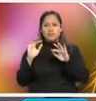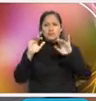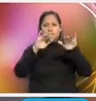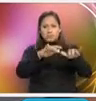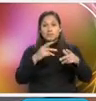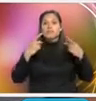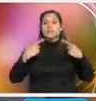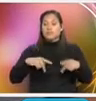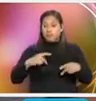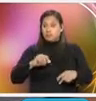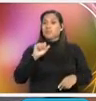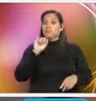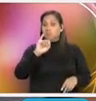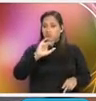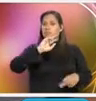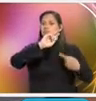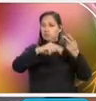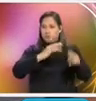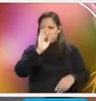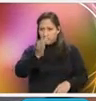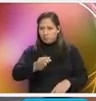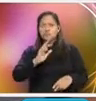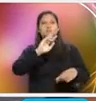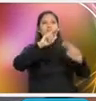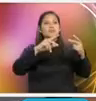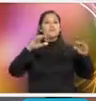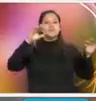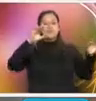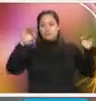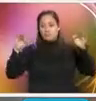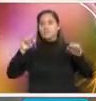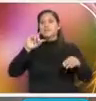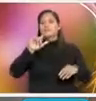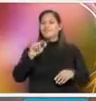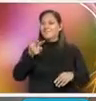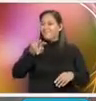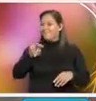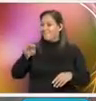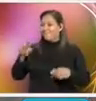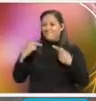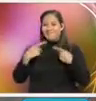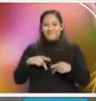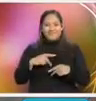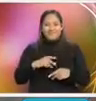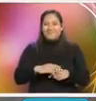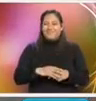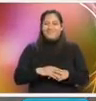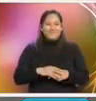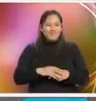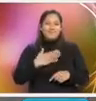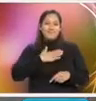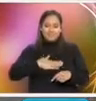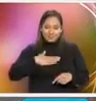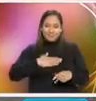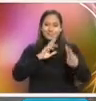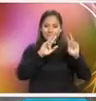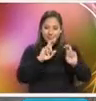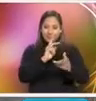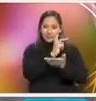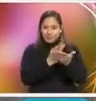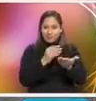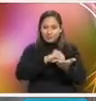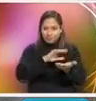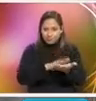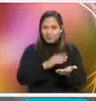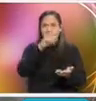audiencia. El público sí va a la danza. Entonces para nosotros es un placer pues programar más danza tanto en el Palacio Nacional de